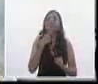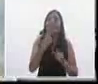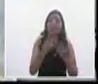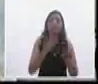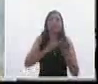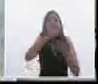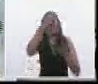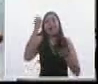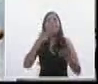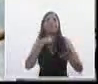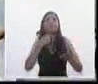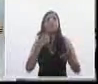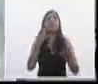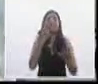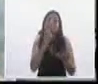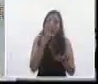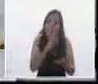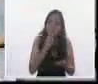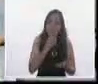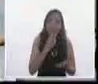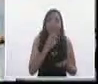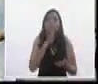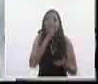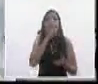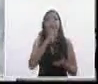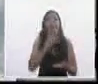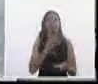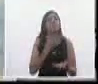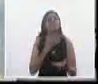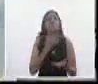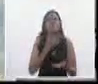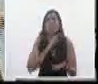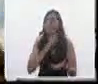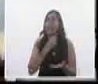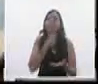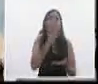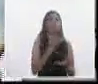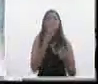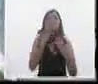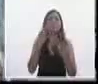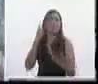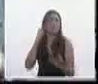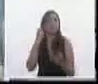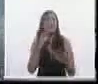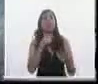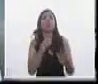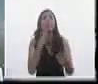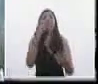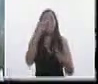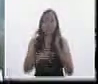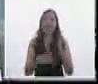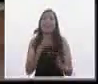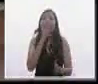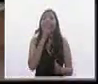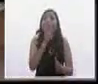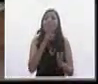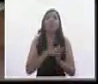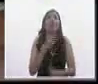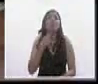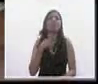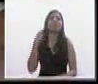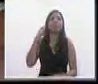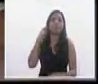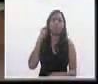pero si no tienes una terapia pues no puedes este o sea emites sonidos pero no puedes hablar las palabras porque no escuchas es